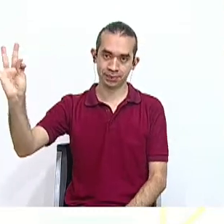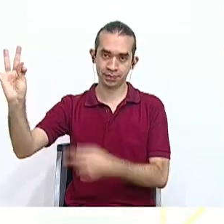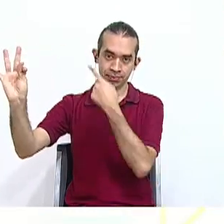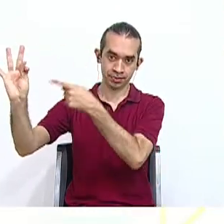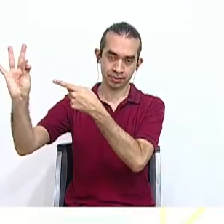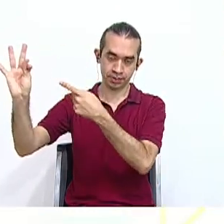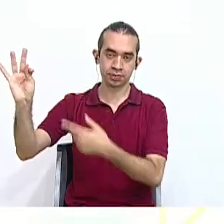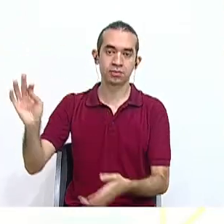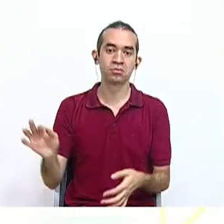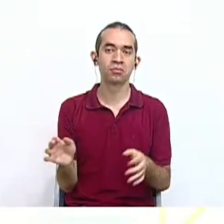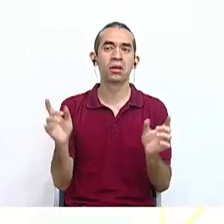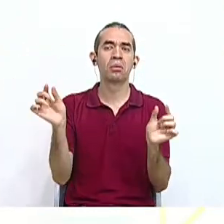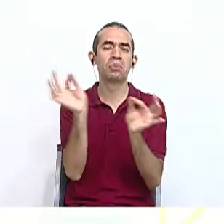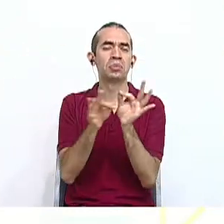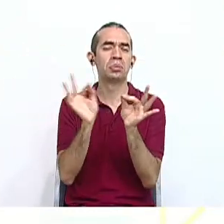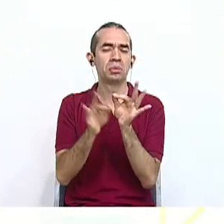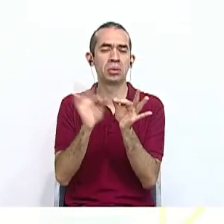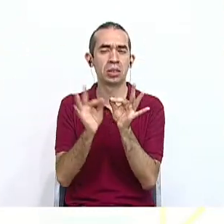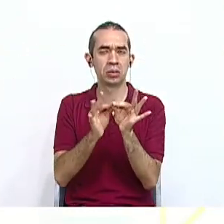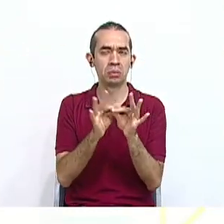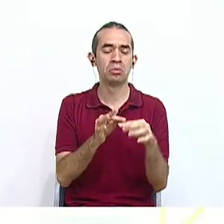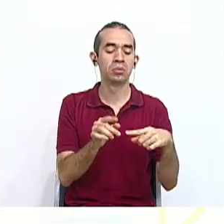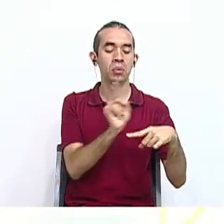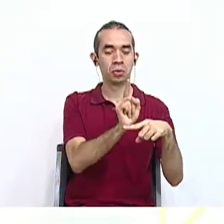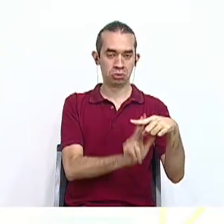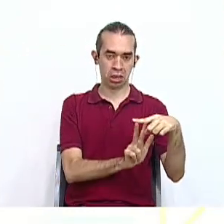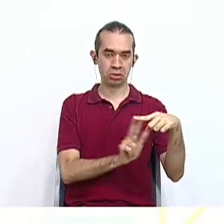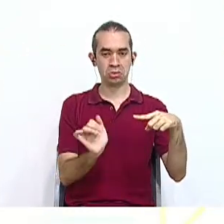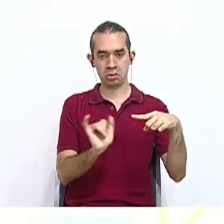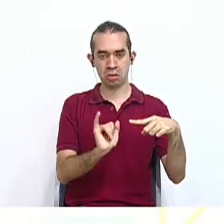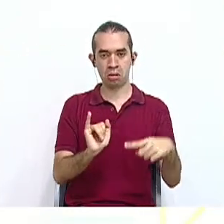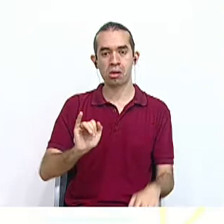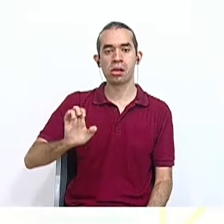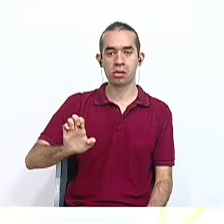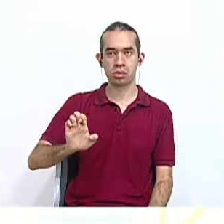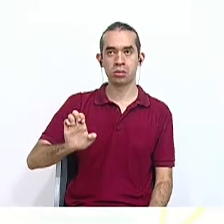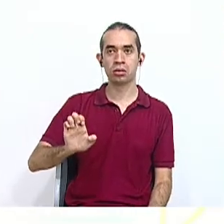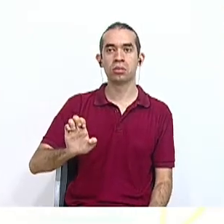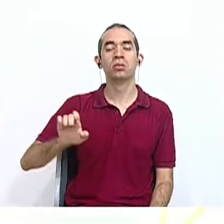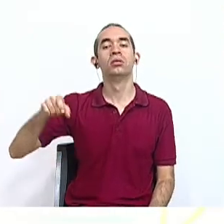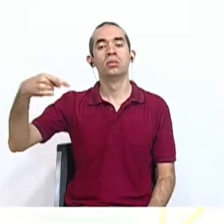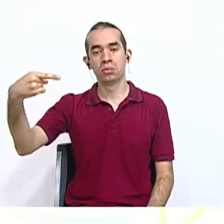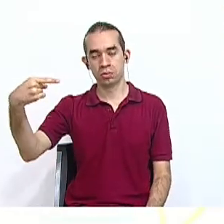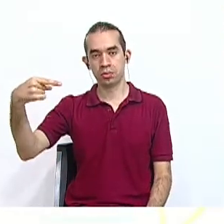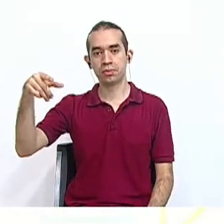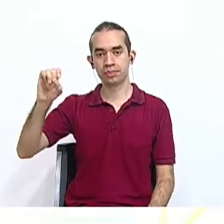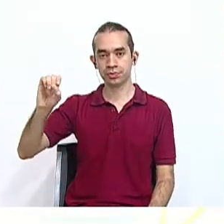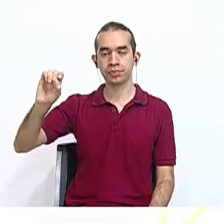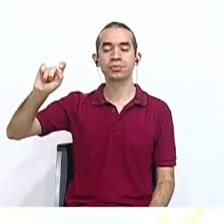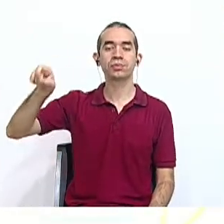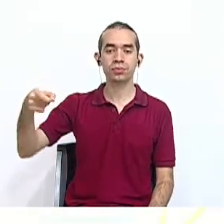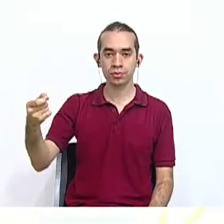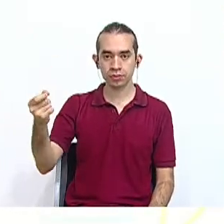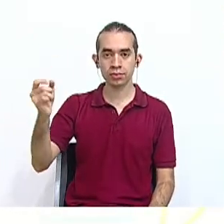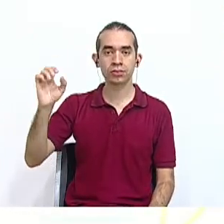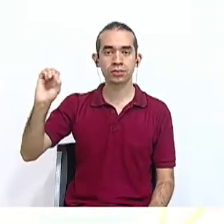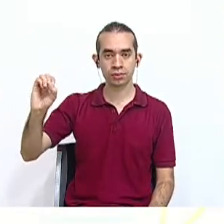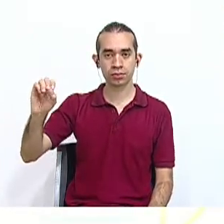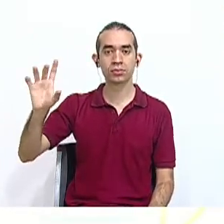0,087t. Simplificando un poco esta expresión, tenemos que 1/3 es igual a e elevado a la menos